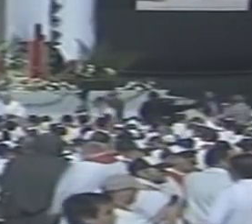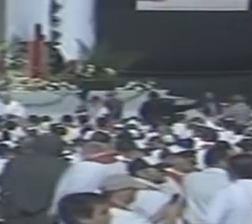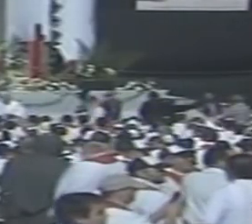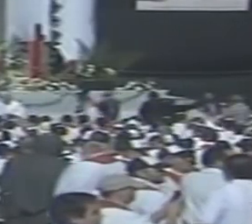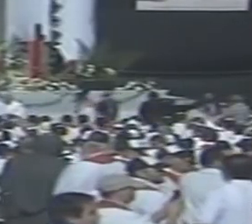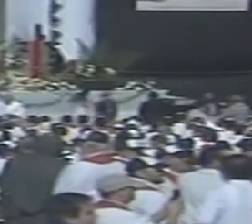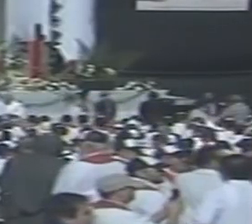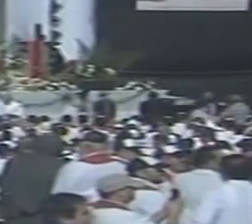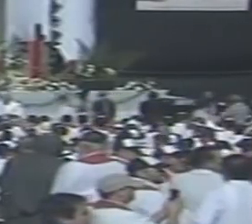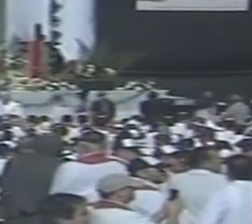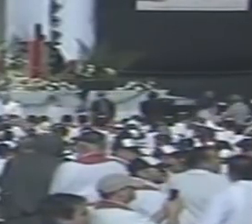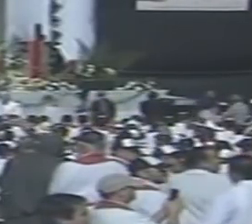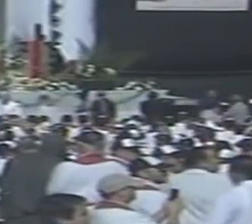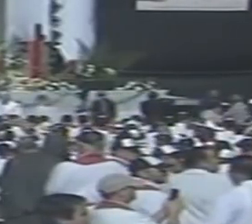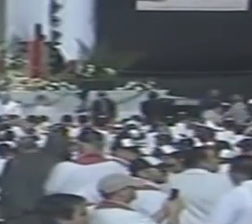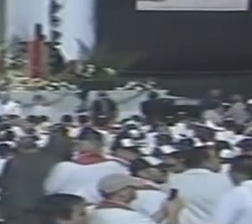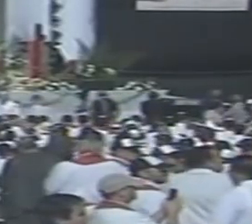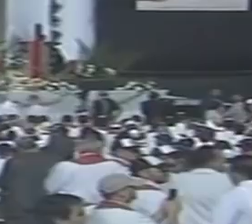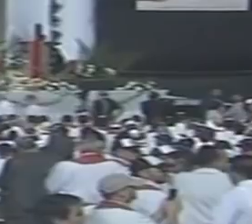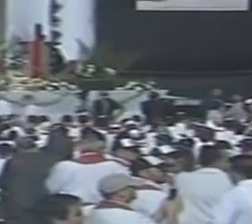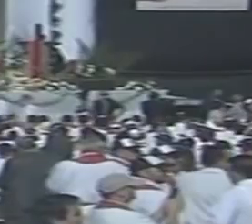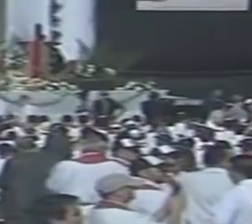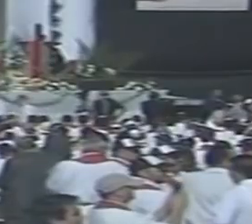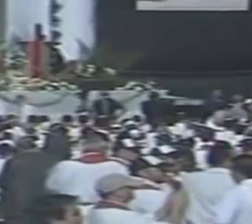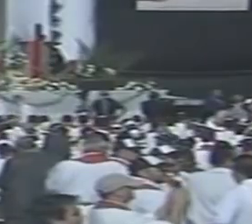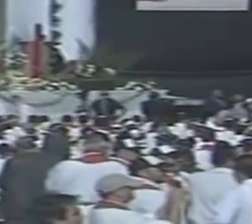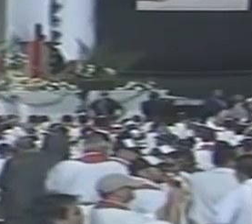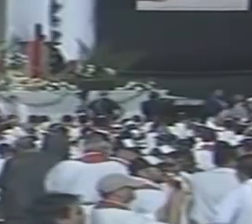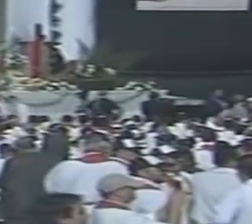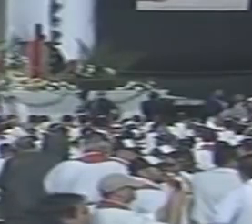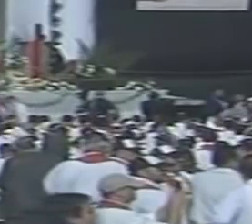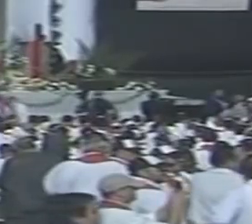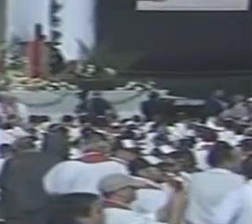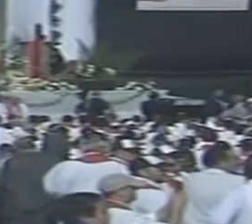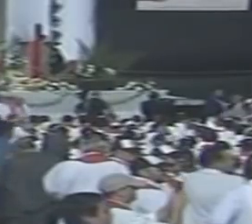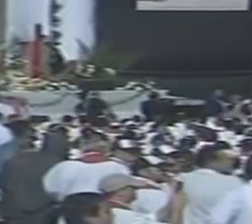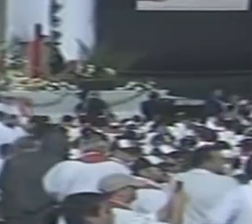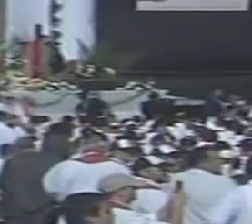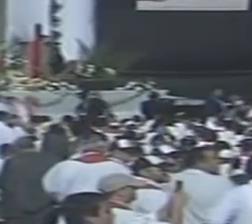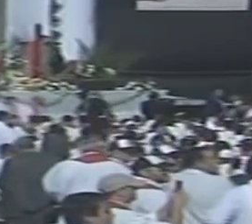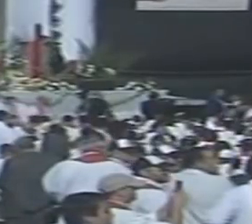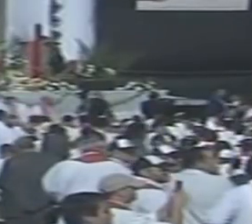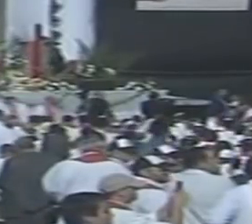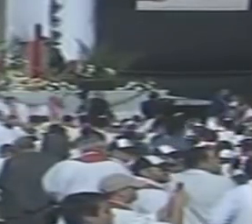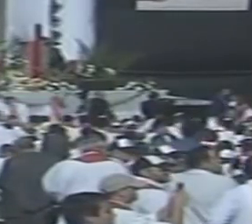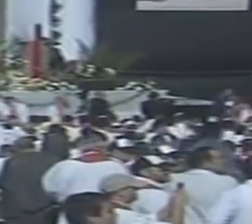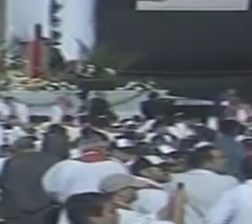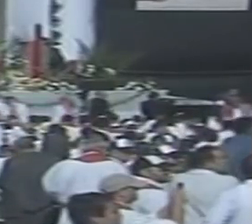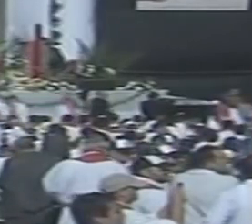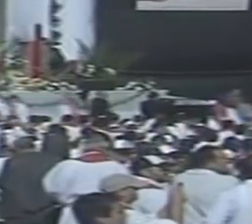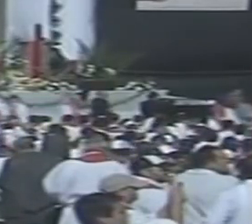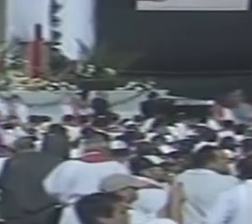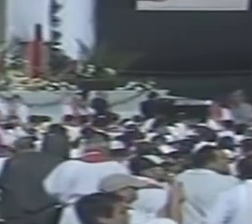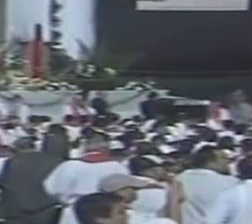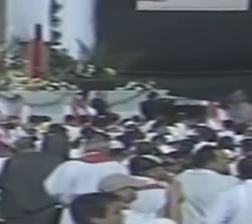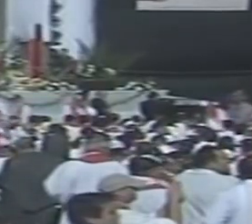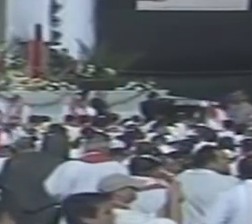Monseñor cantando Enrique Angelelli, en el cancionero Padre Gabriel Longueville, Fray Carlos de Dios Muria y Wenceslao Pedernera.